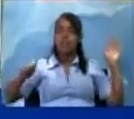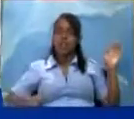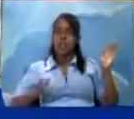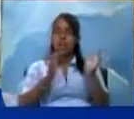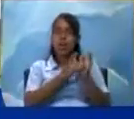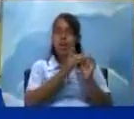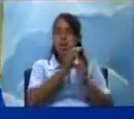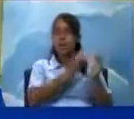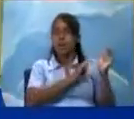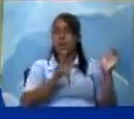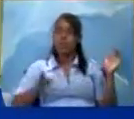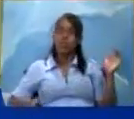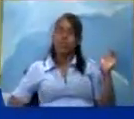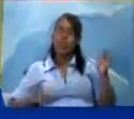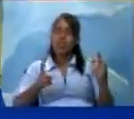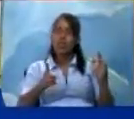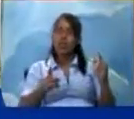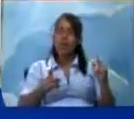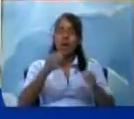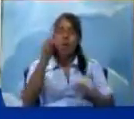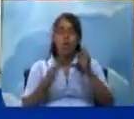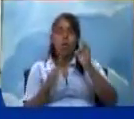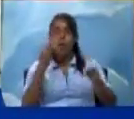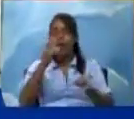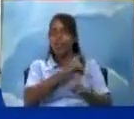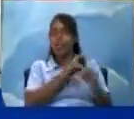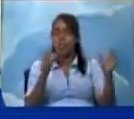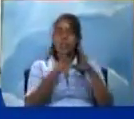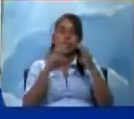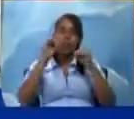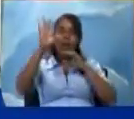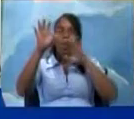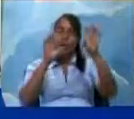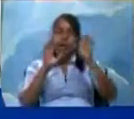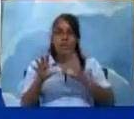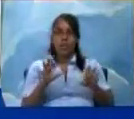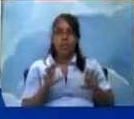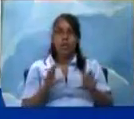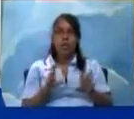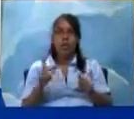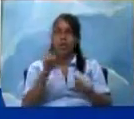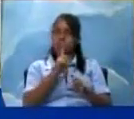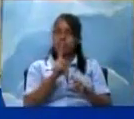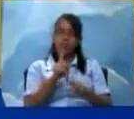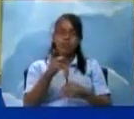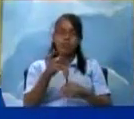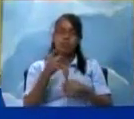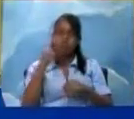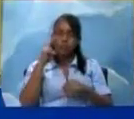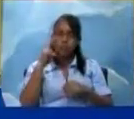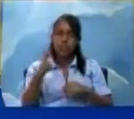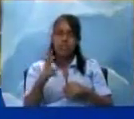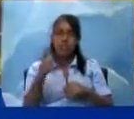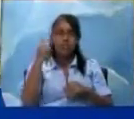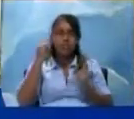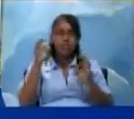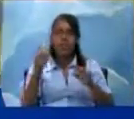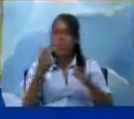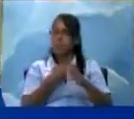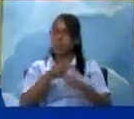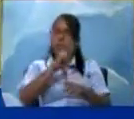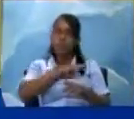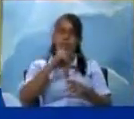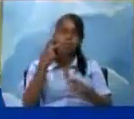Señor Jesucristo, el juez de todas las naciones. No deseo, mire, ni para la